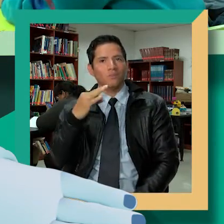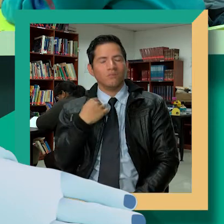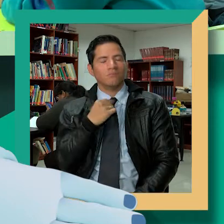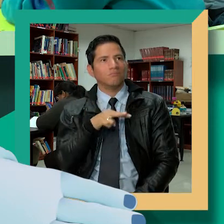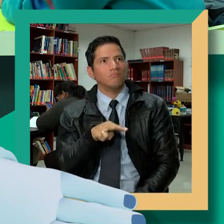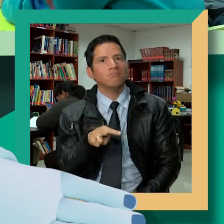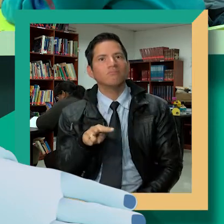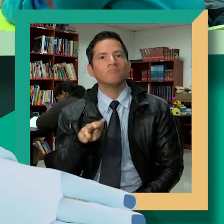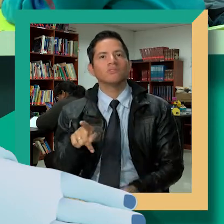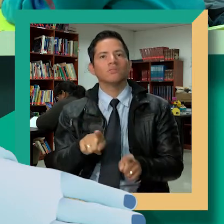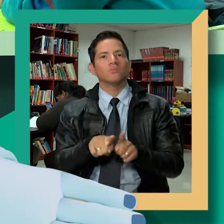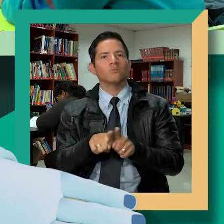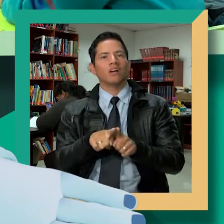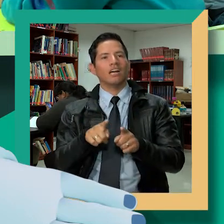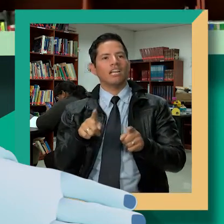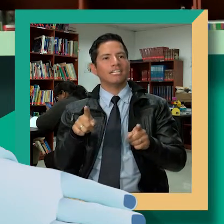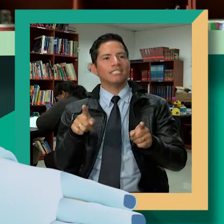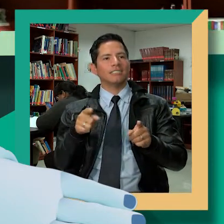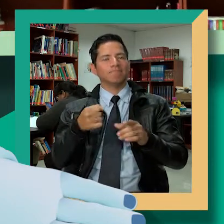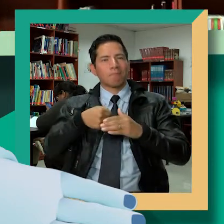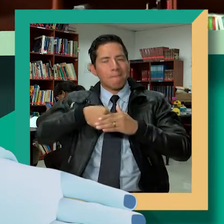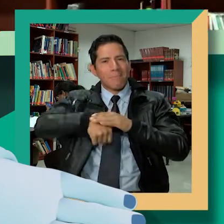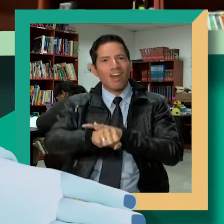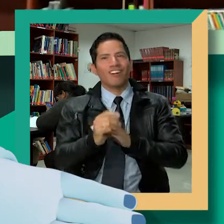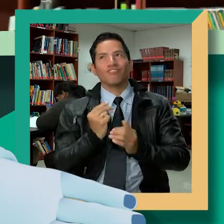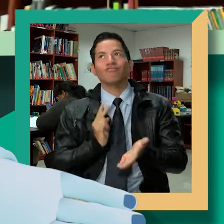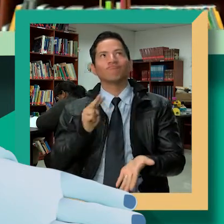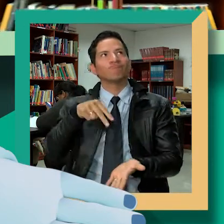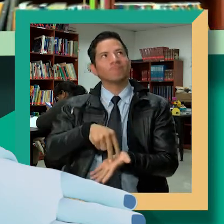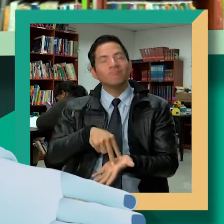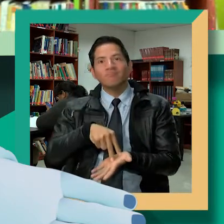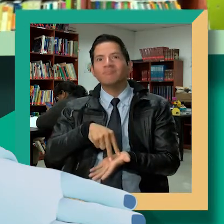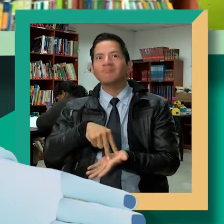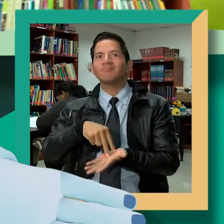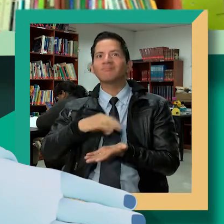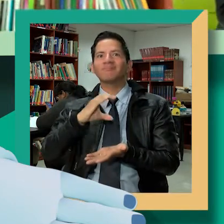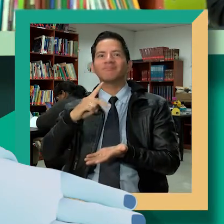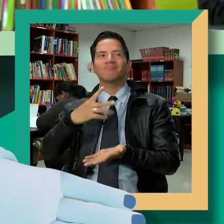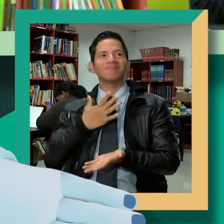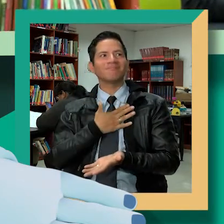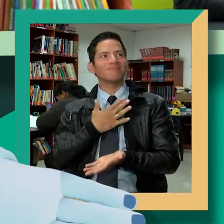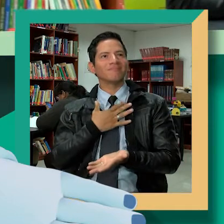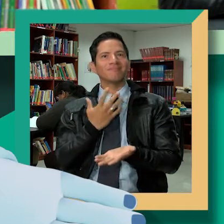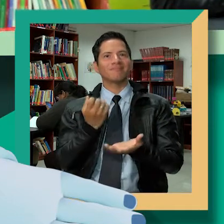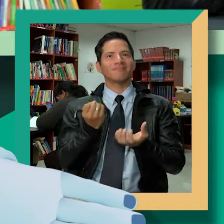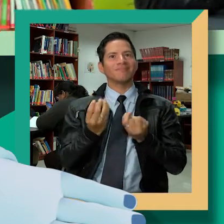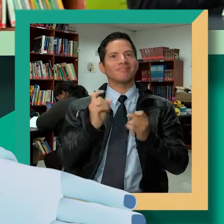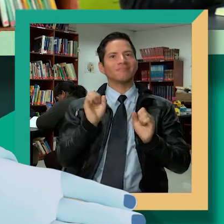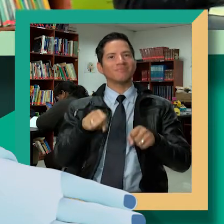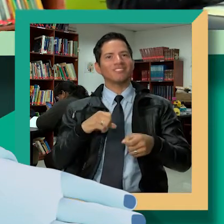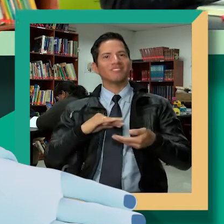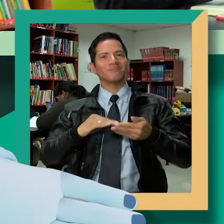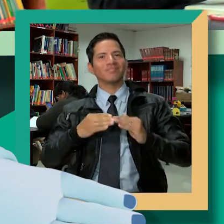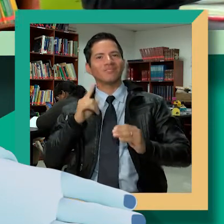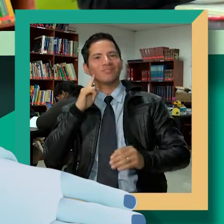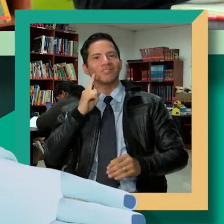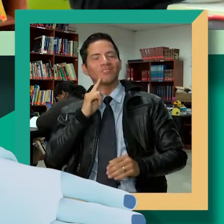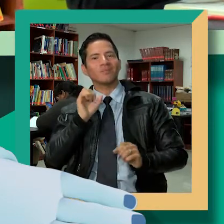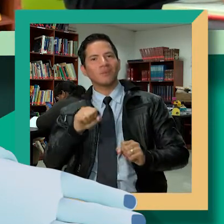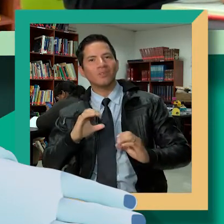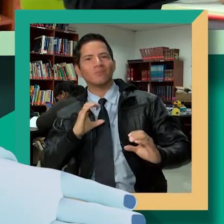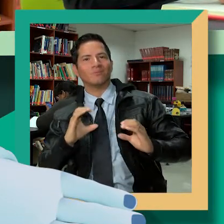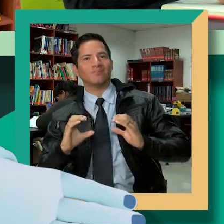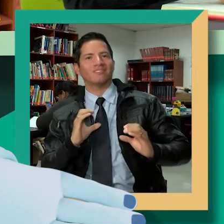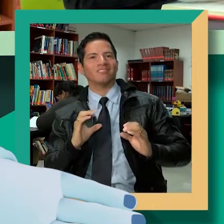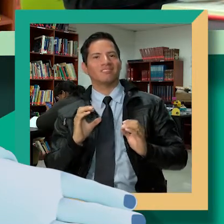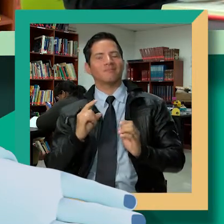que enseña de esta manera. Cuando llegué aquí por primera vez, mi corazón empezó a latir a mil, ya que entender que